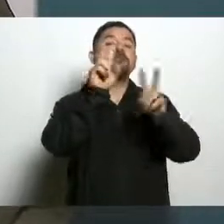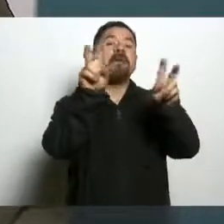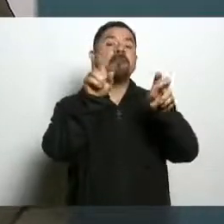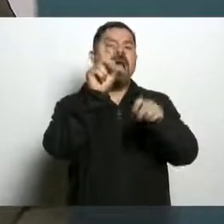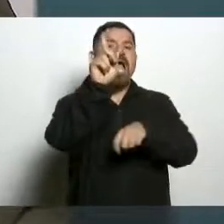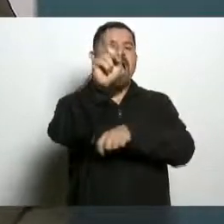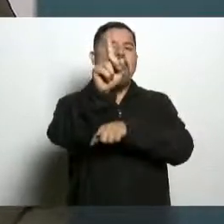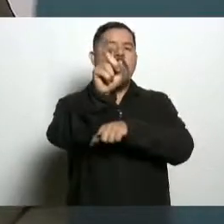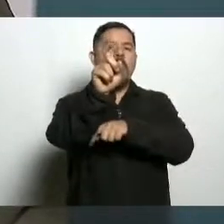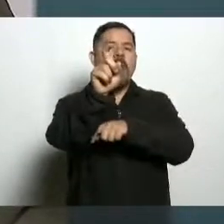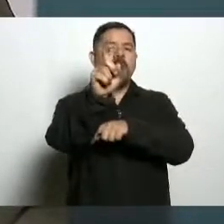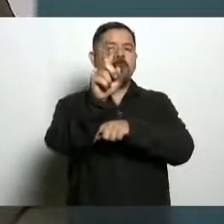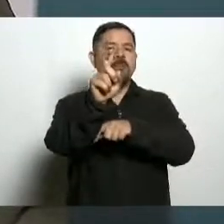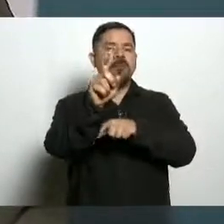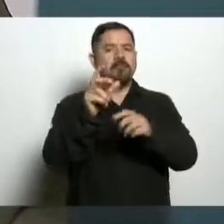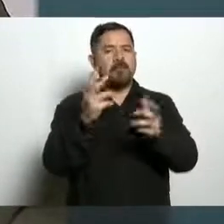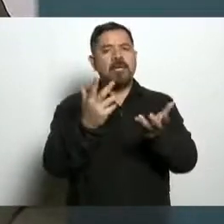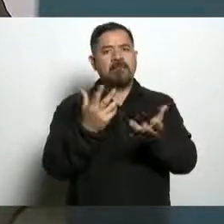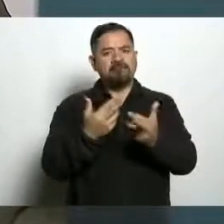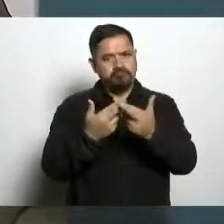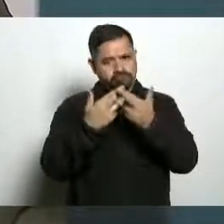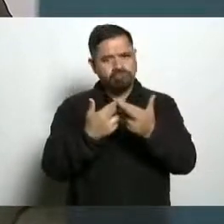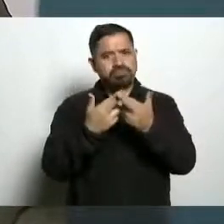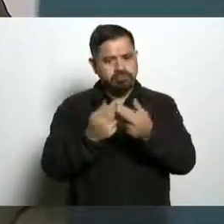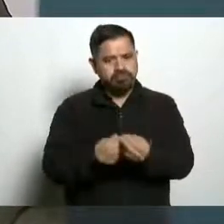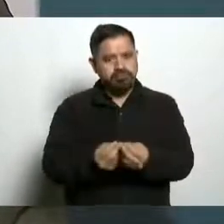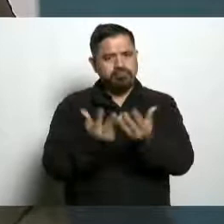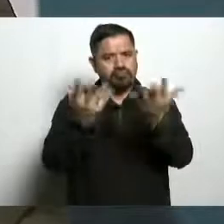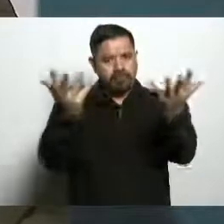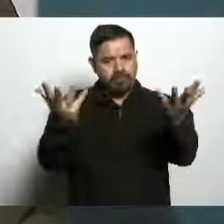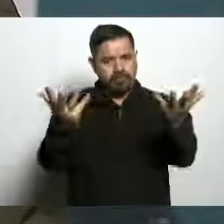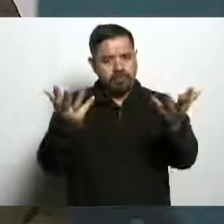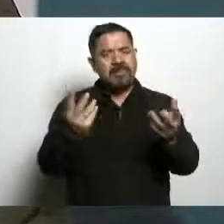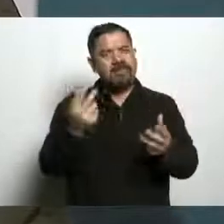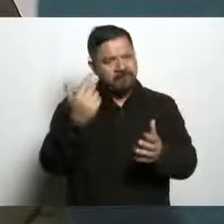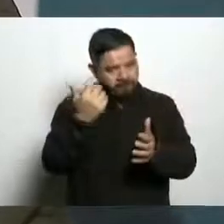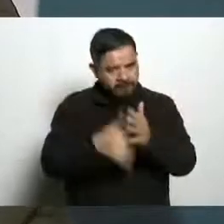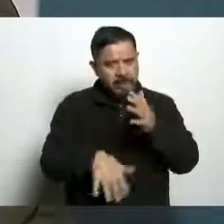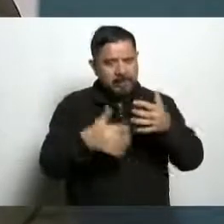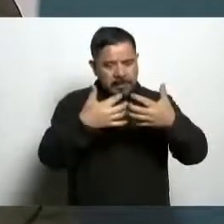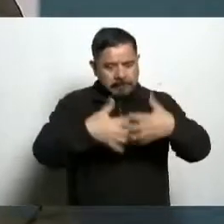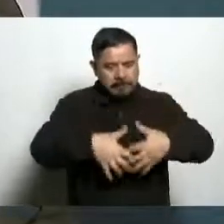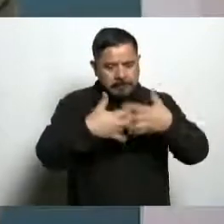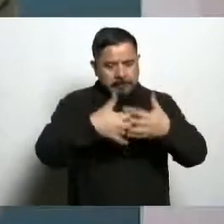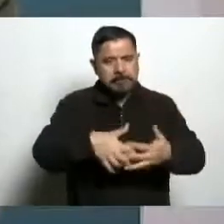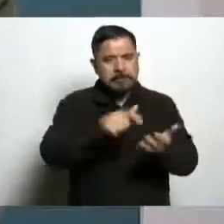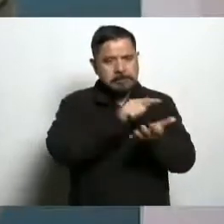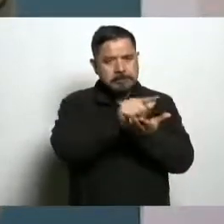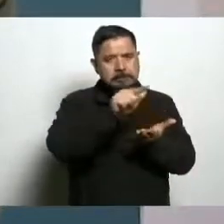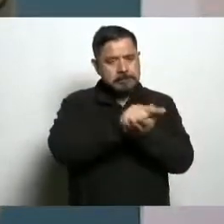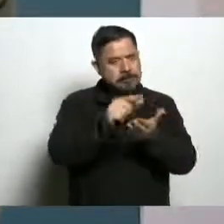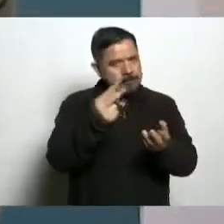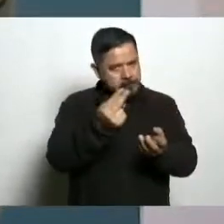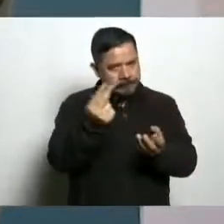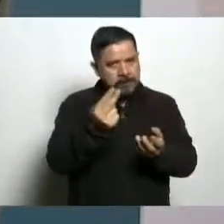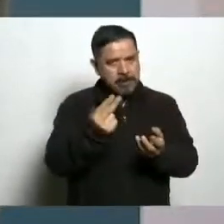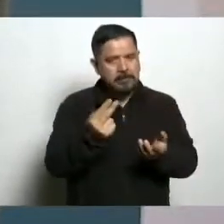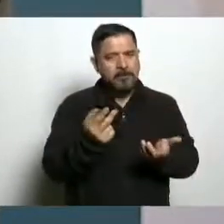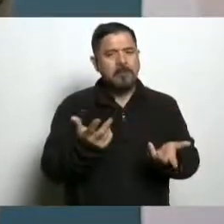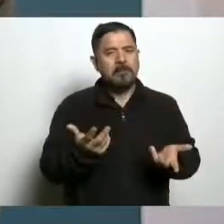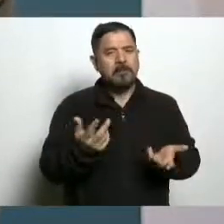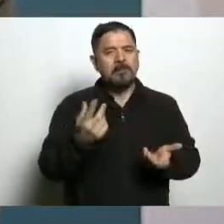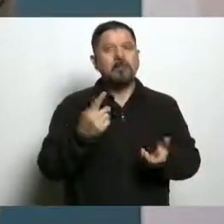se instalen las plantas de tratamiento que sean necesarias, todo lo relacionado con